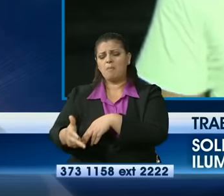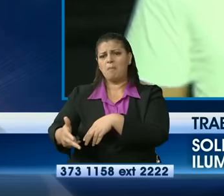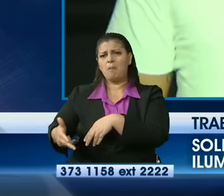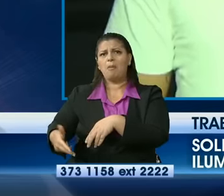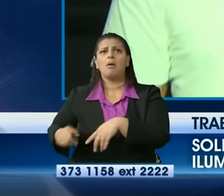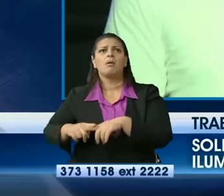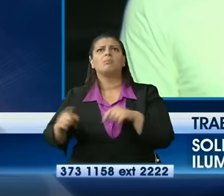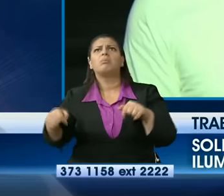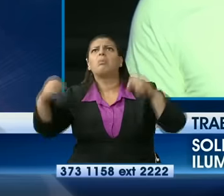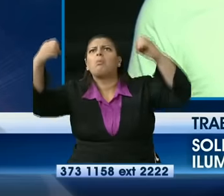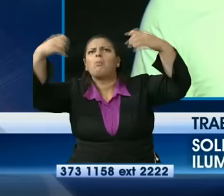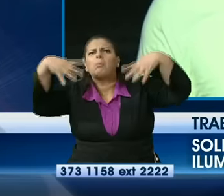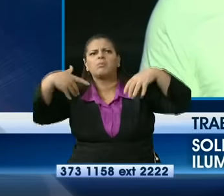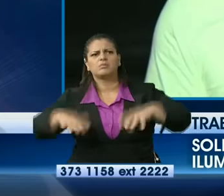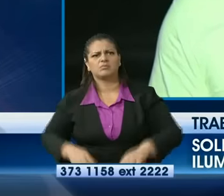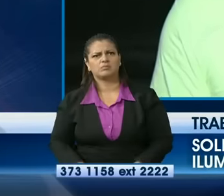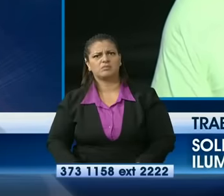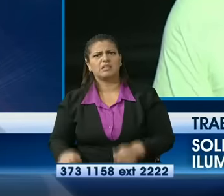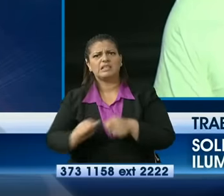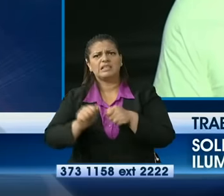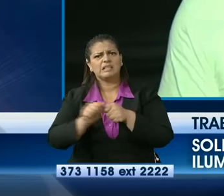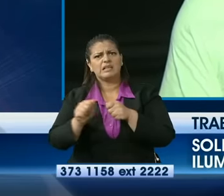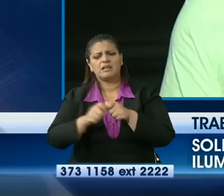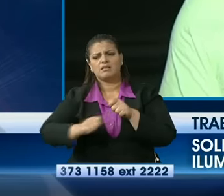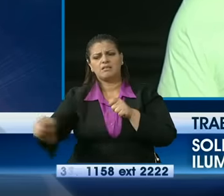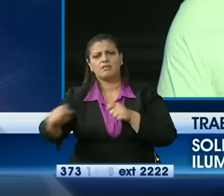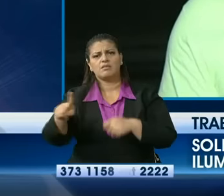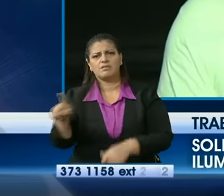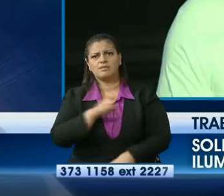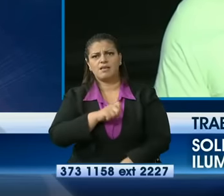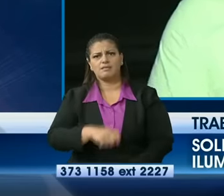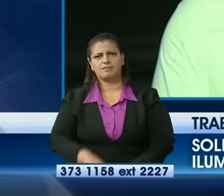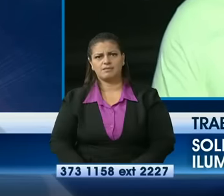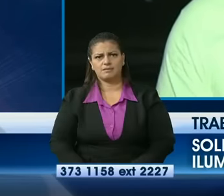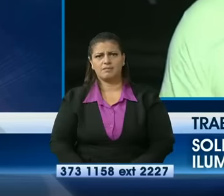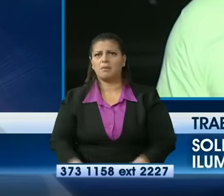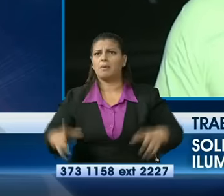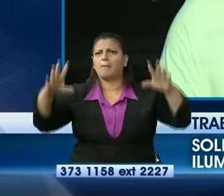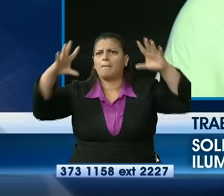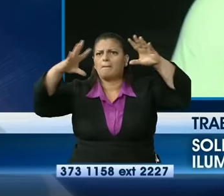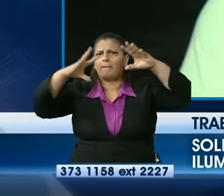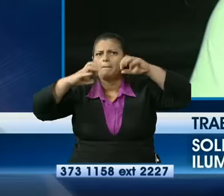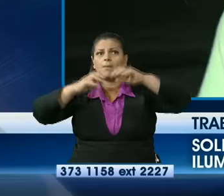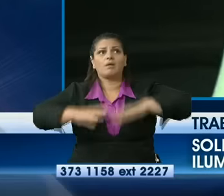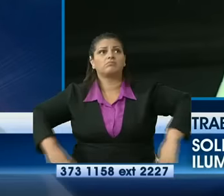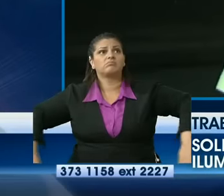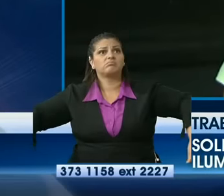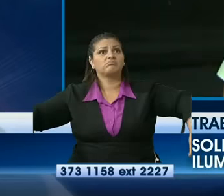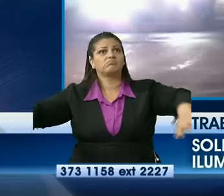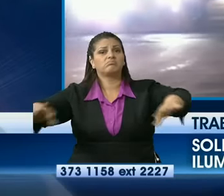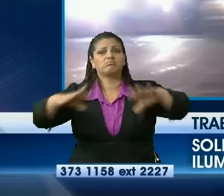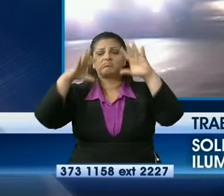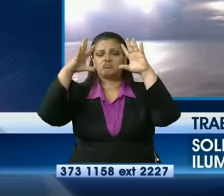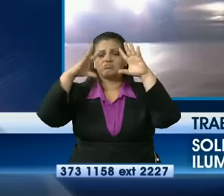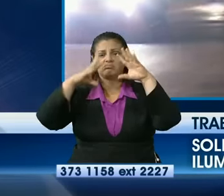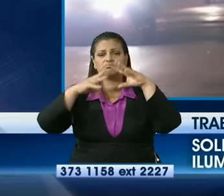ese asunto. Aquí, a 100 metros. Pero todo es oscuro, todo este alrededor es oscuro. No hay